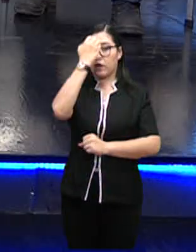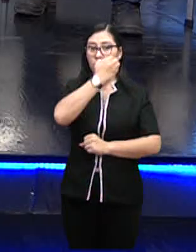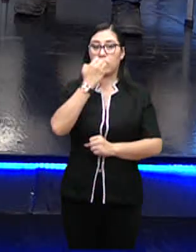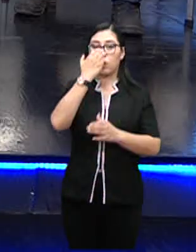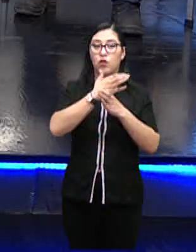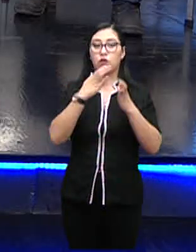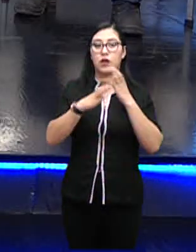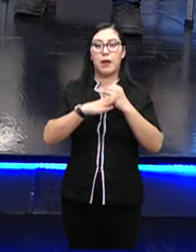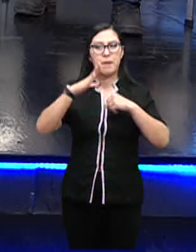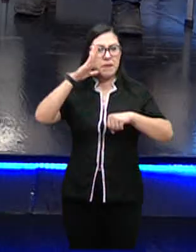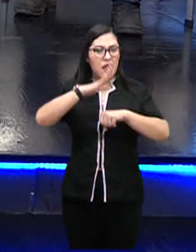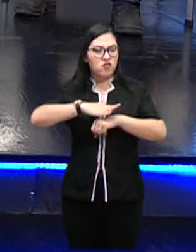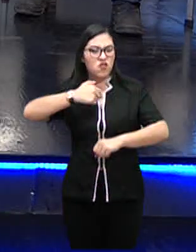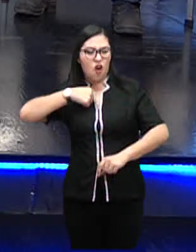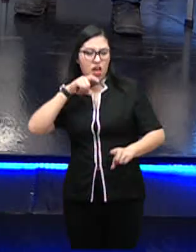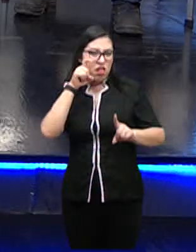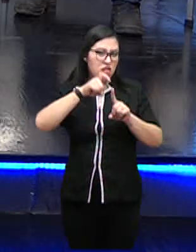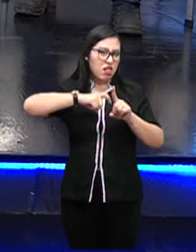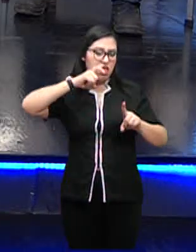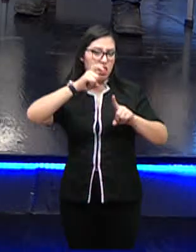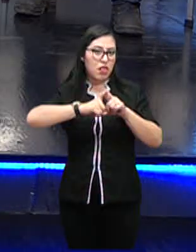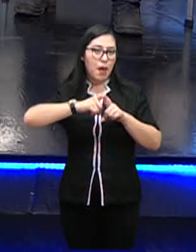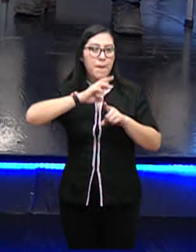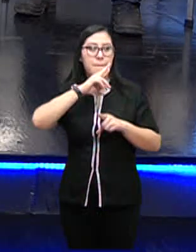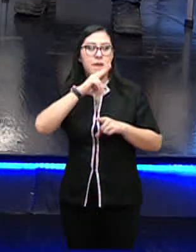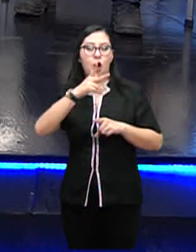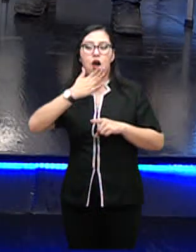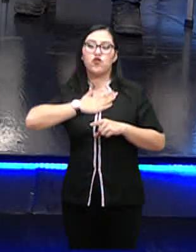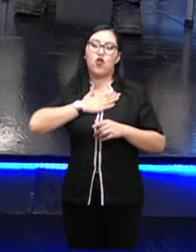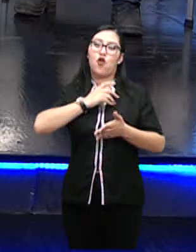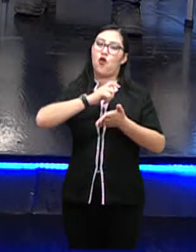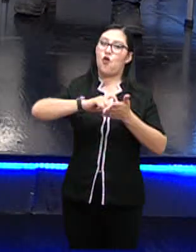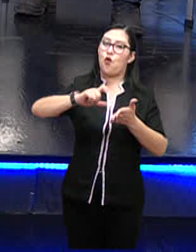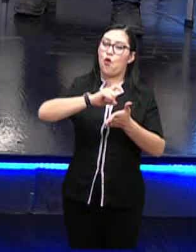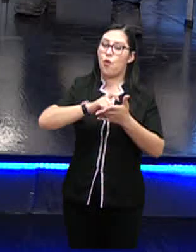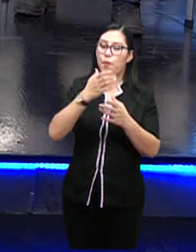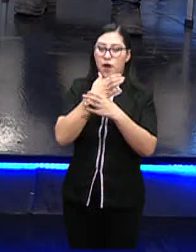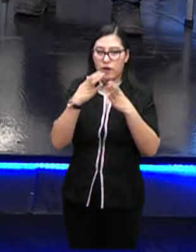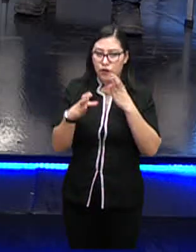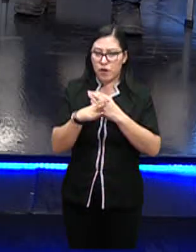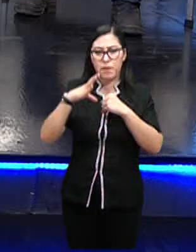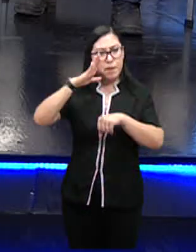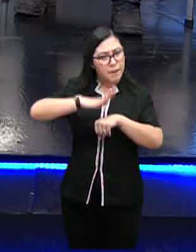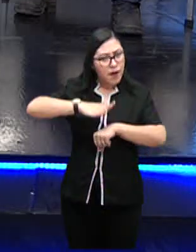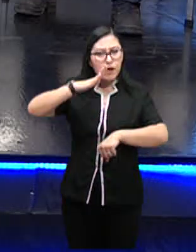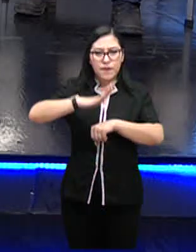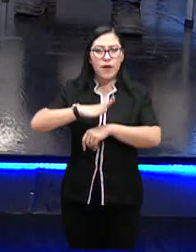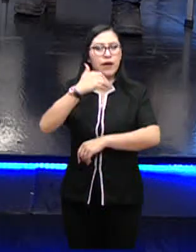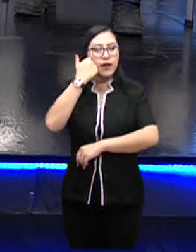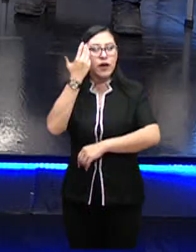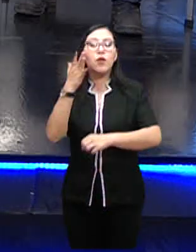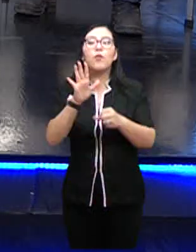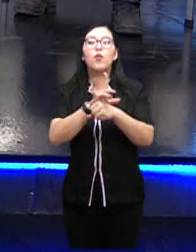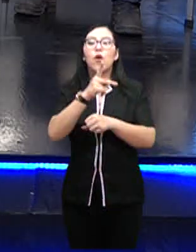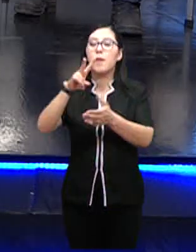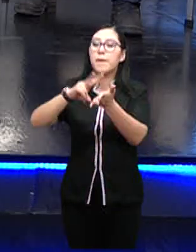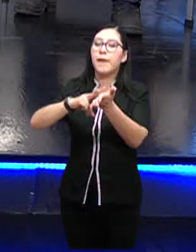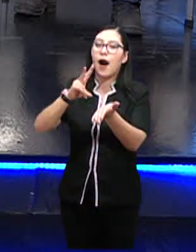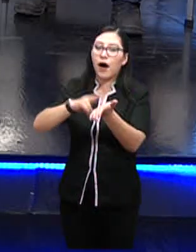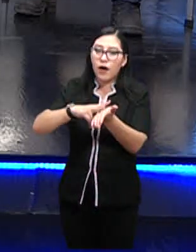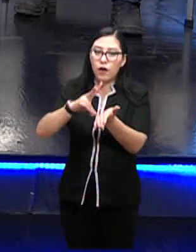más critican son los que más compran este tipo de artefactos. Son los que más los buscan. Por el precio que